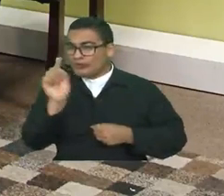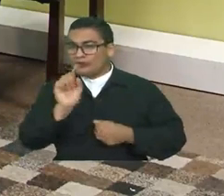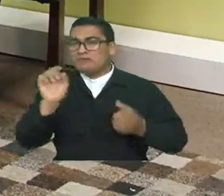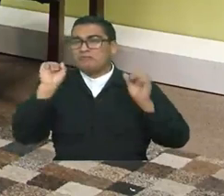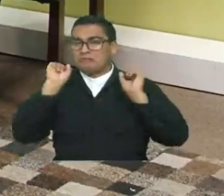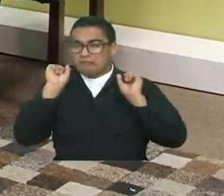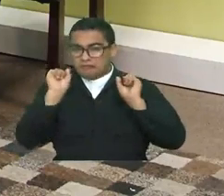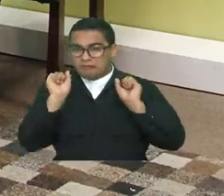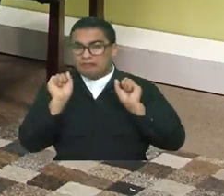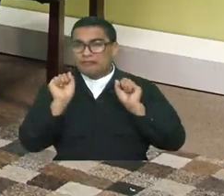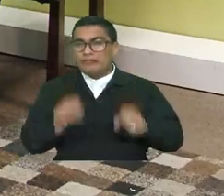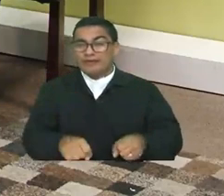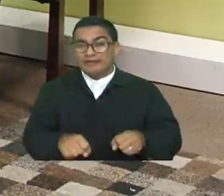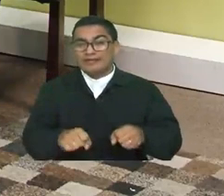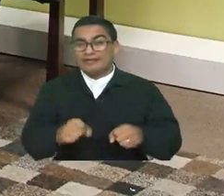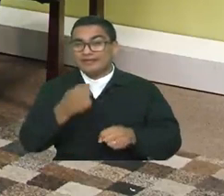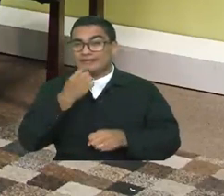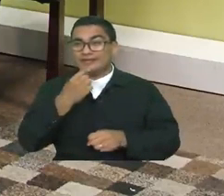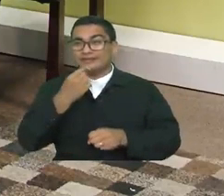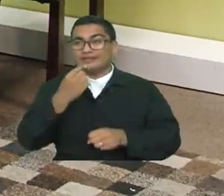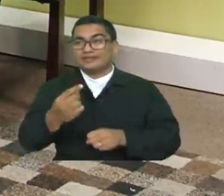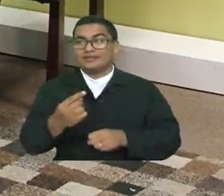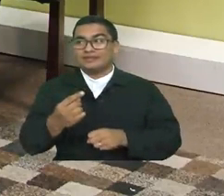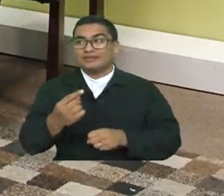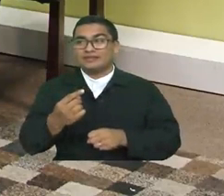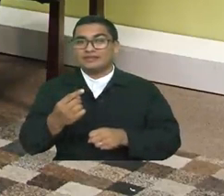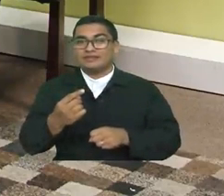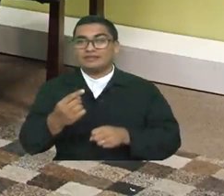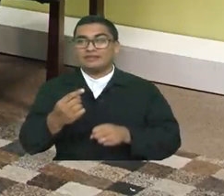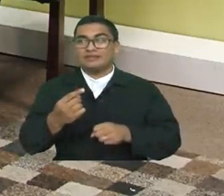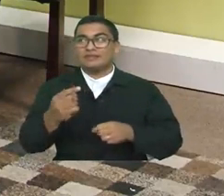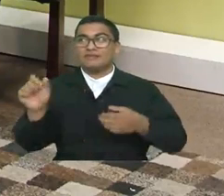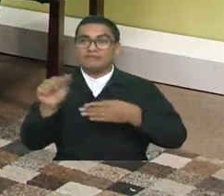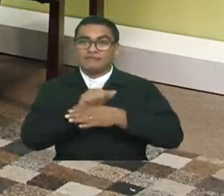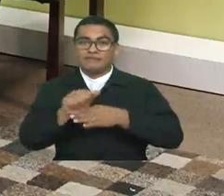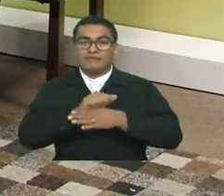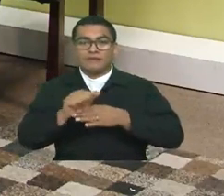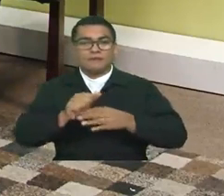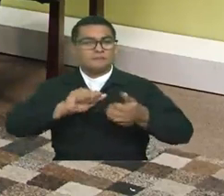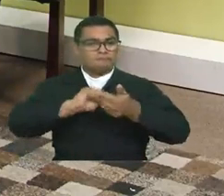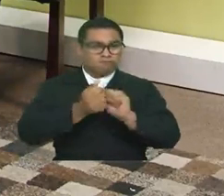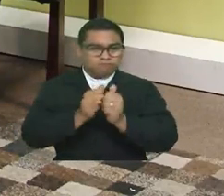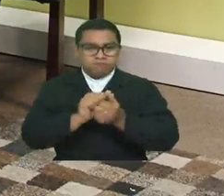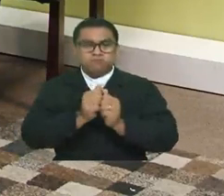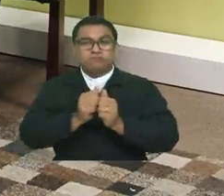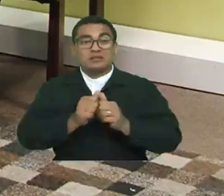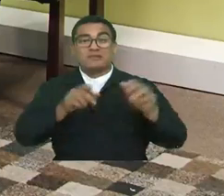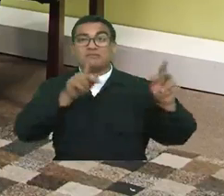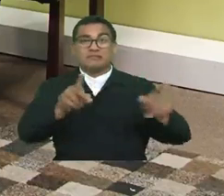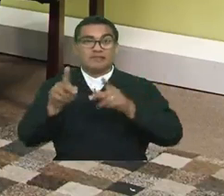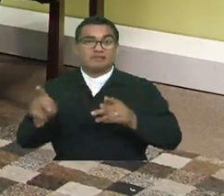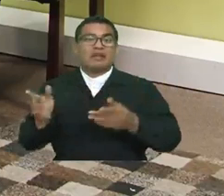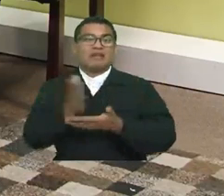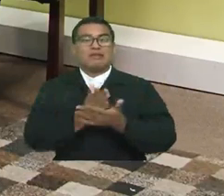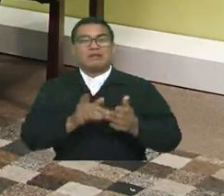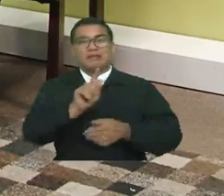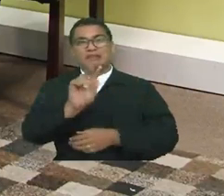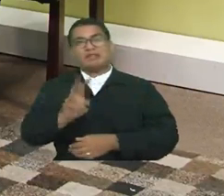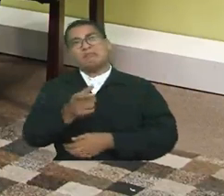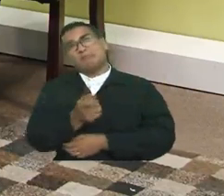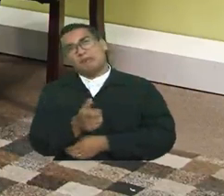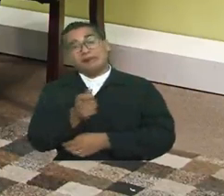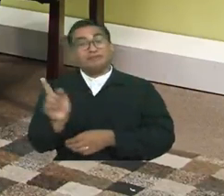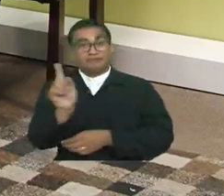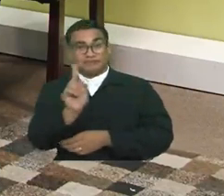simplemente aumentar la actividad física, disminuir el sedentarismo, mejorar nuestra